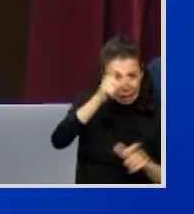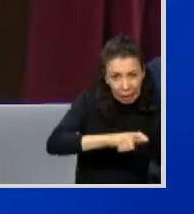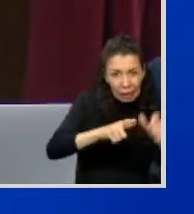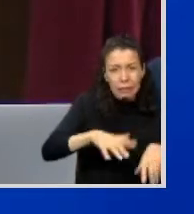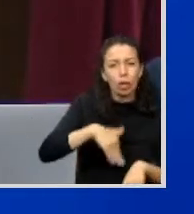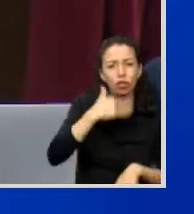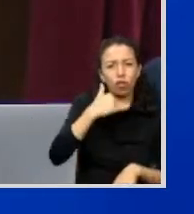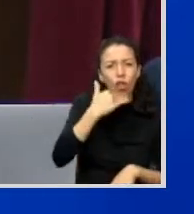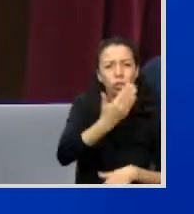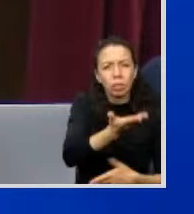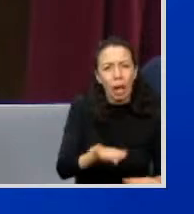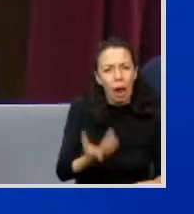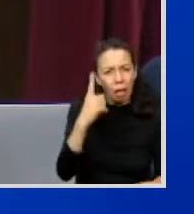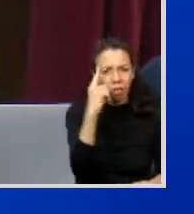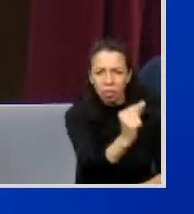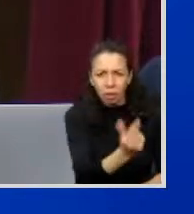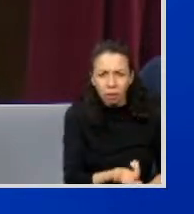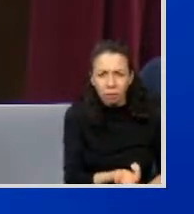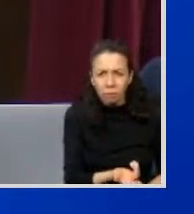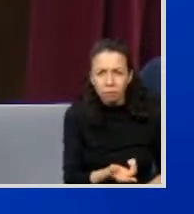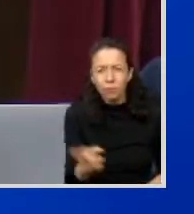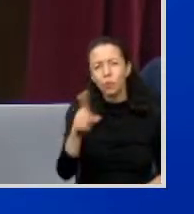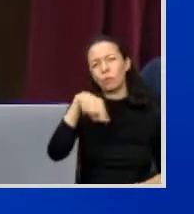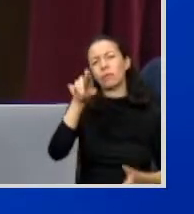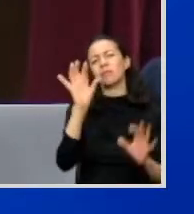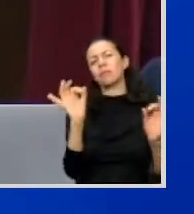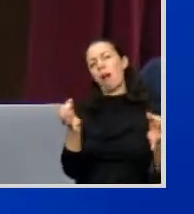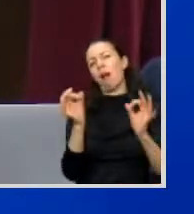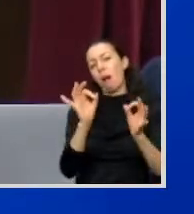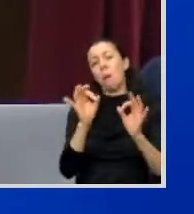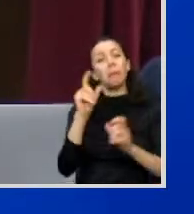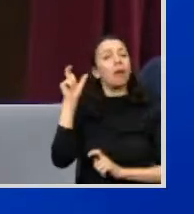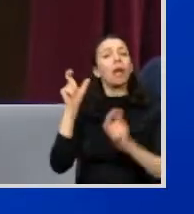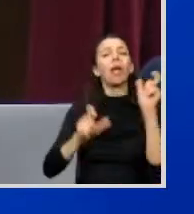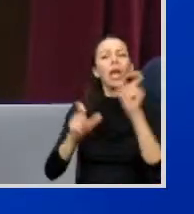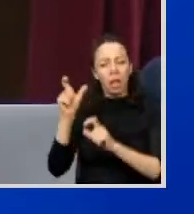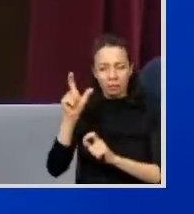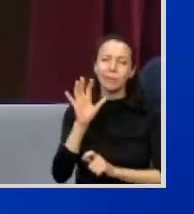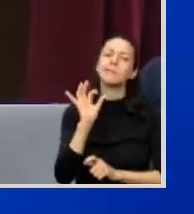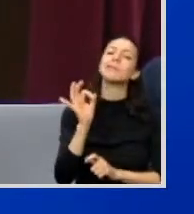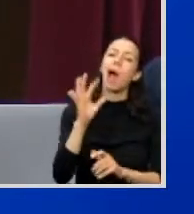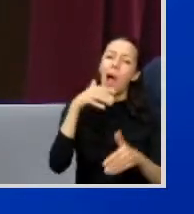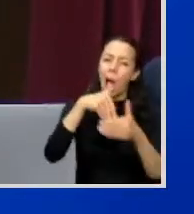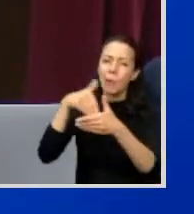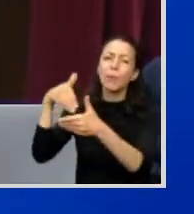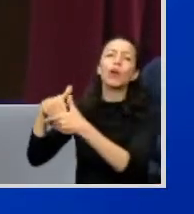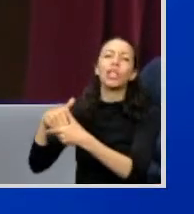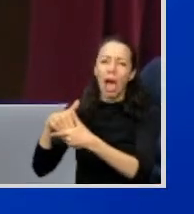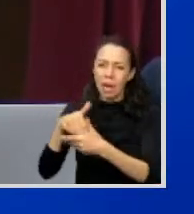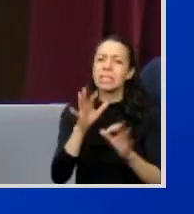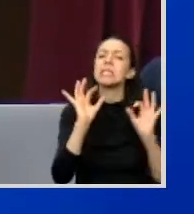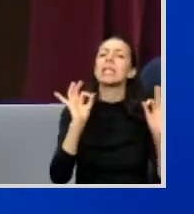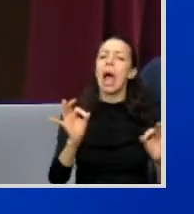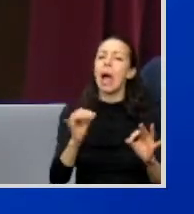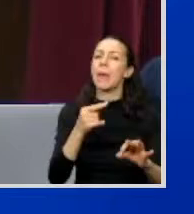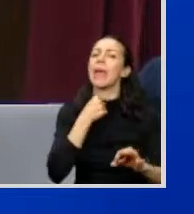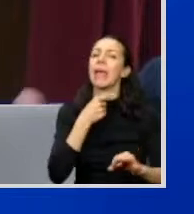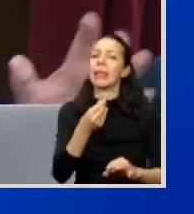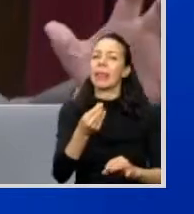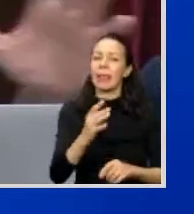mi pensamiento en ese sentido. Y la persona que debe, para mí, de mi punto de vista, debe ser el que conduce la Unión Cívica